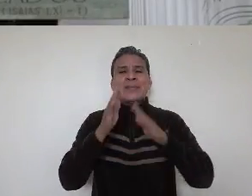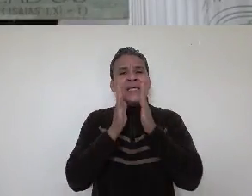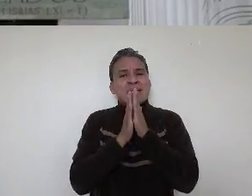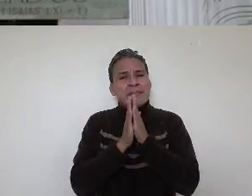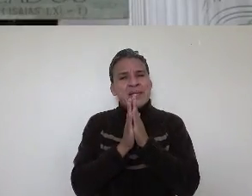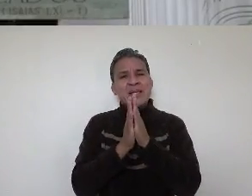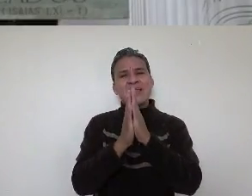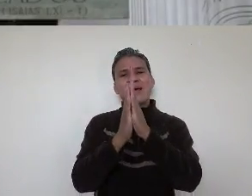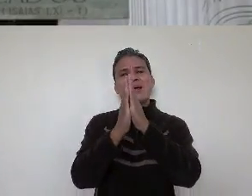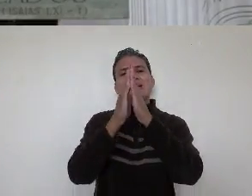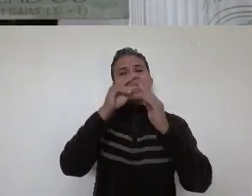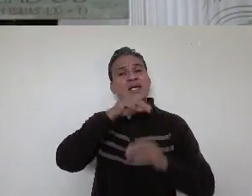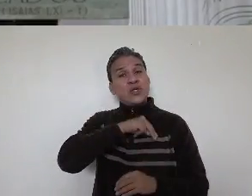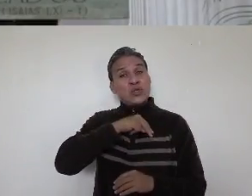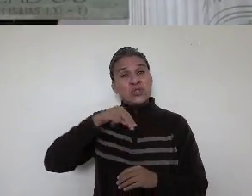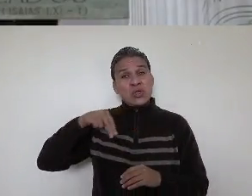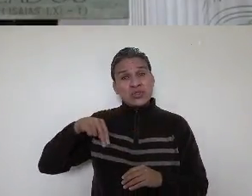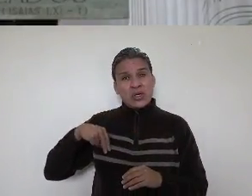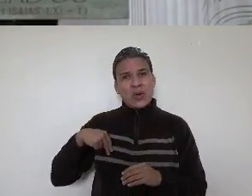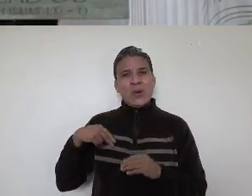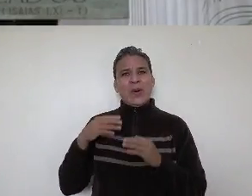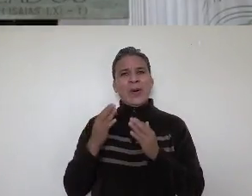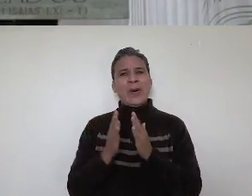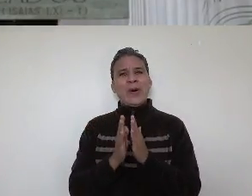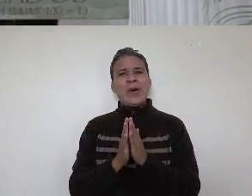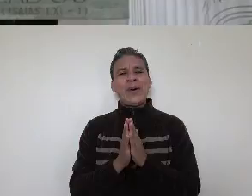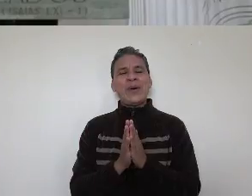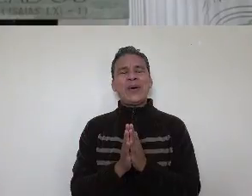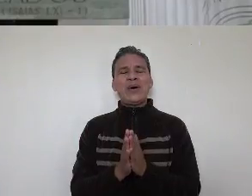ten piedad de